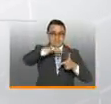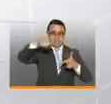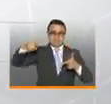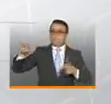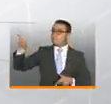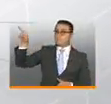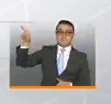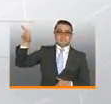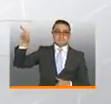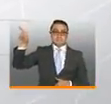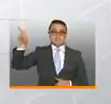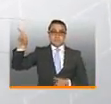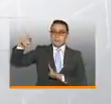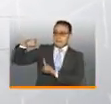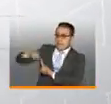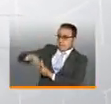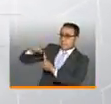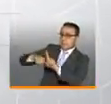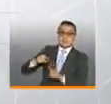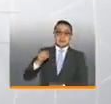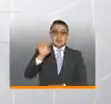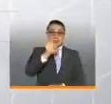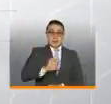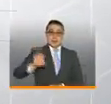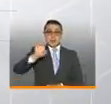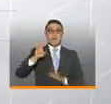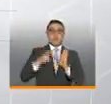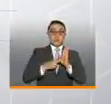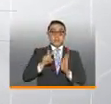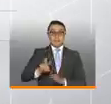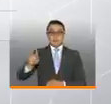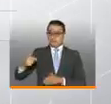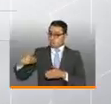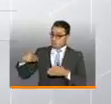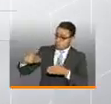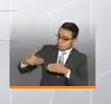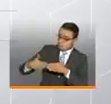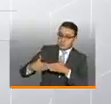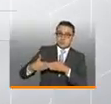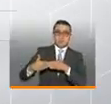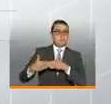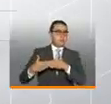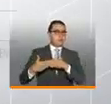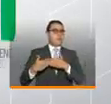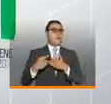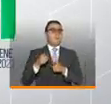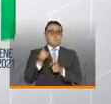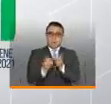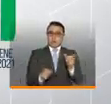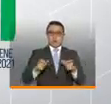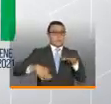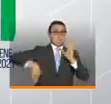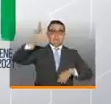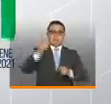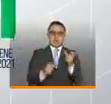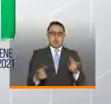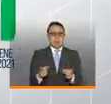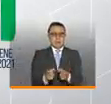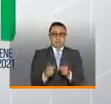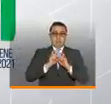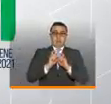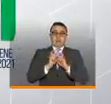recuperados por mes. Mes de enero del año 2021, el mes de más recuperados a lo